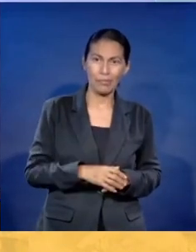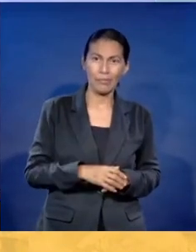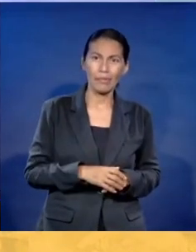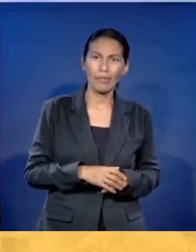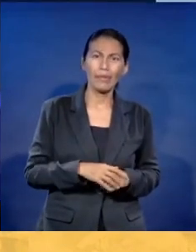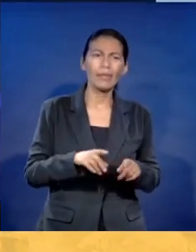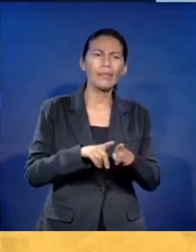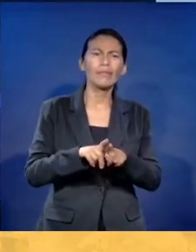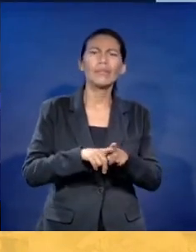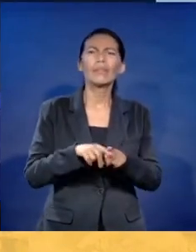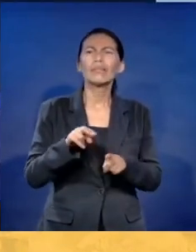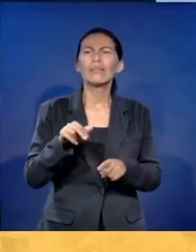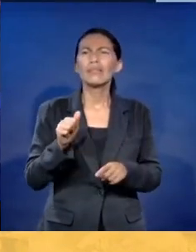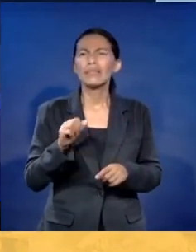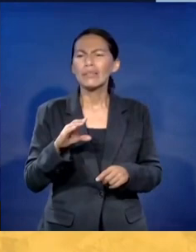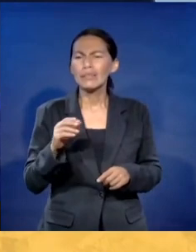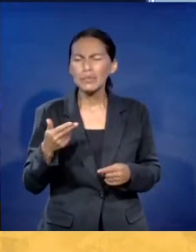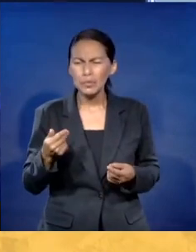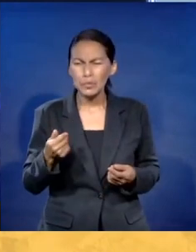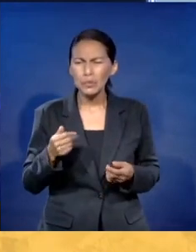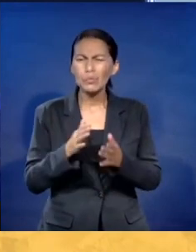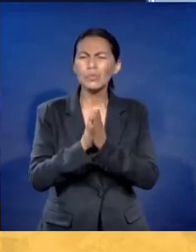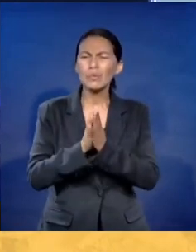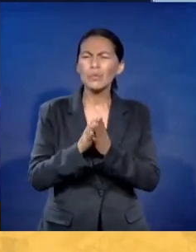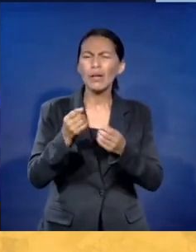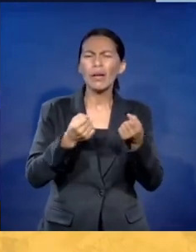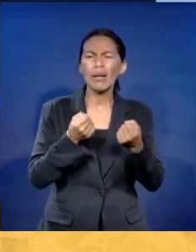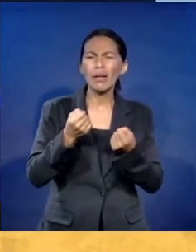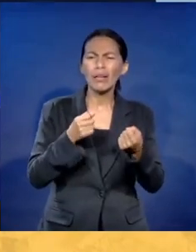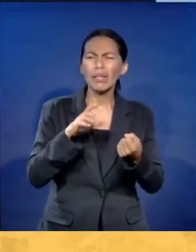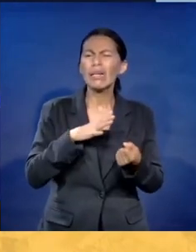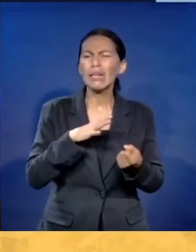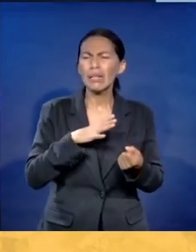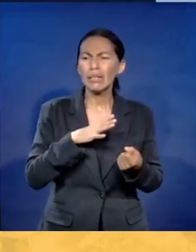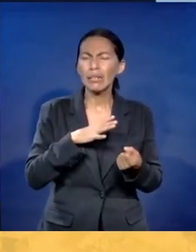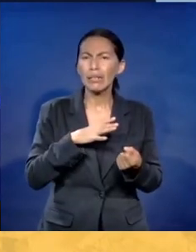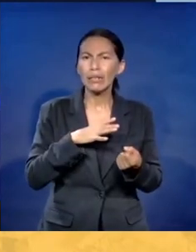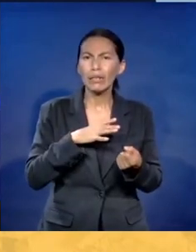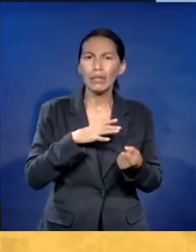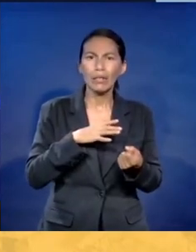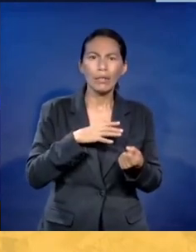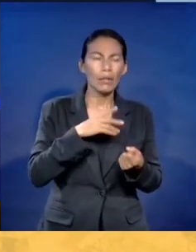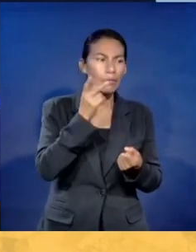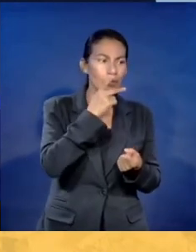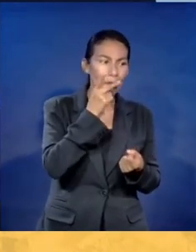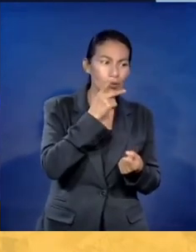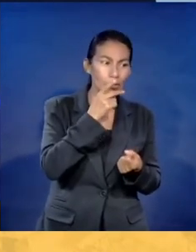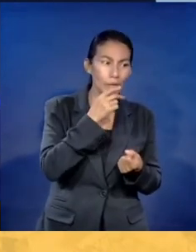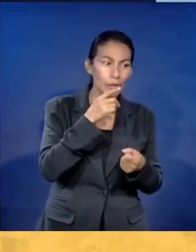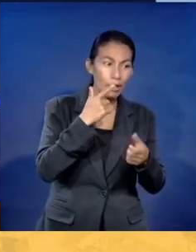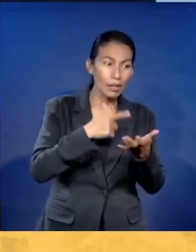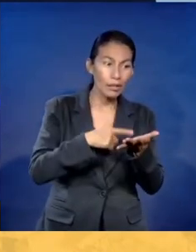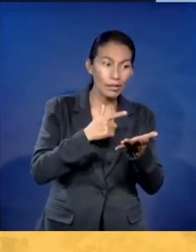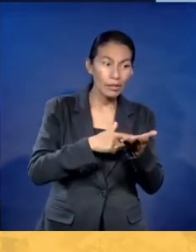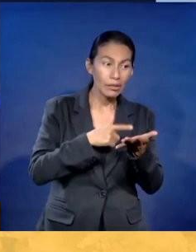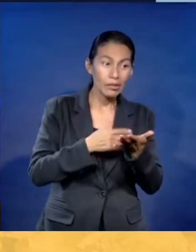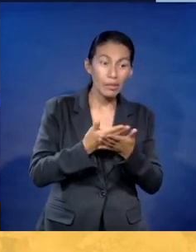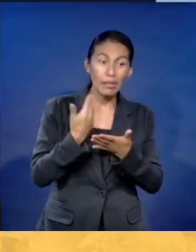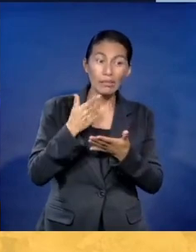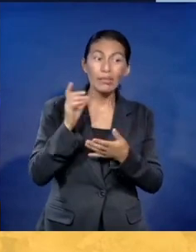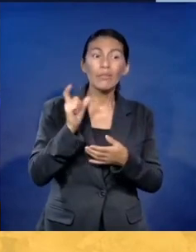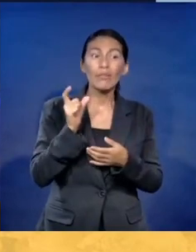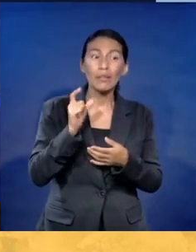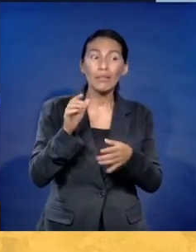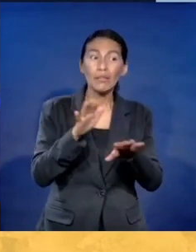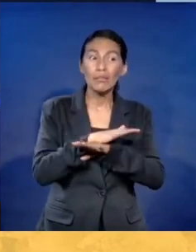Nacho qué tiene el carro mano nachos Oiga pastor Cuándo fue la última vez que le cambió aceite al carro aceite